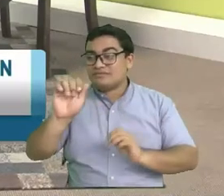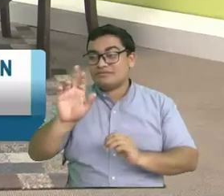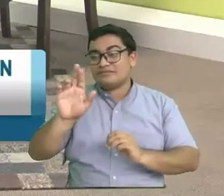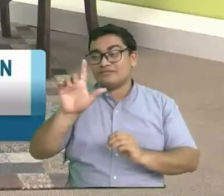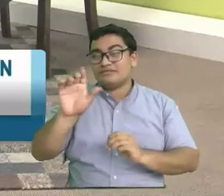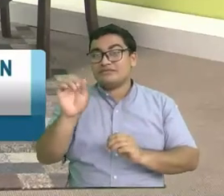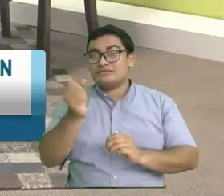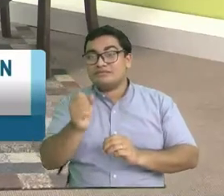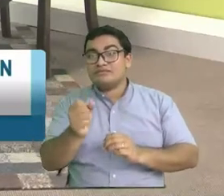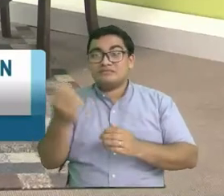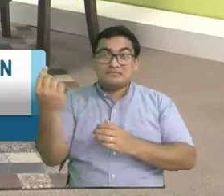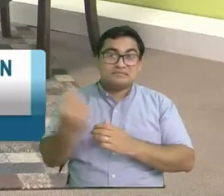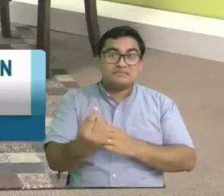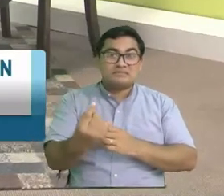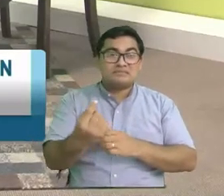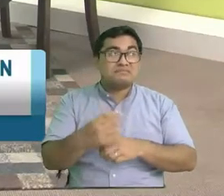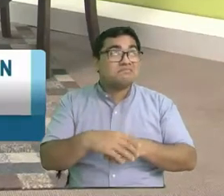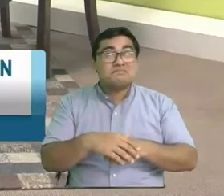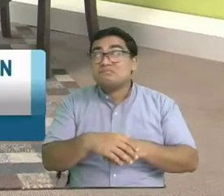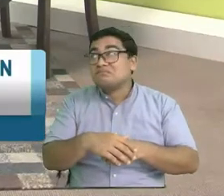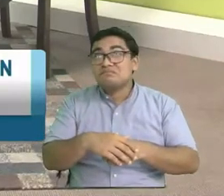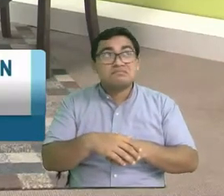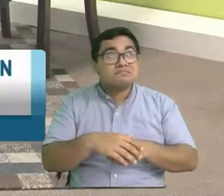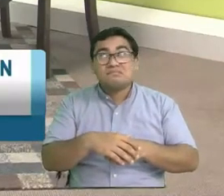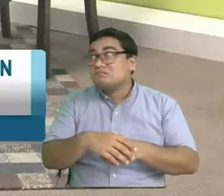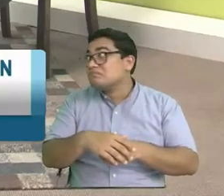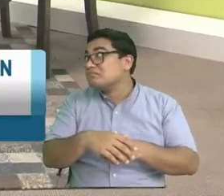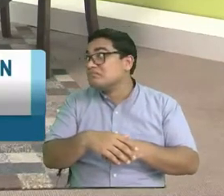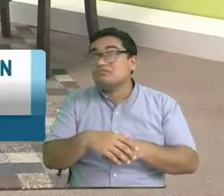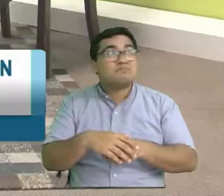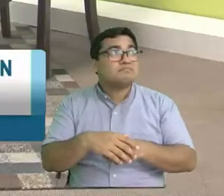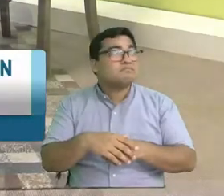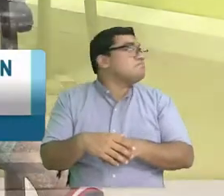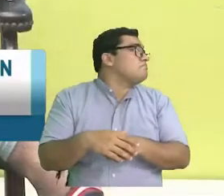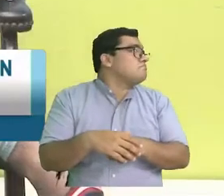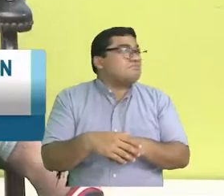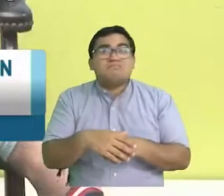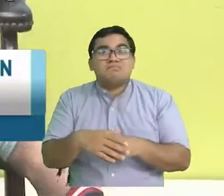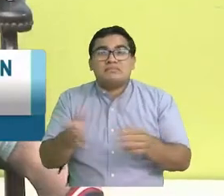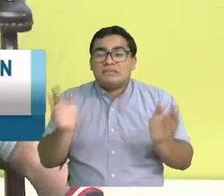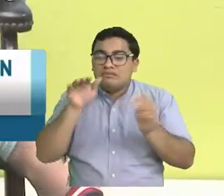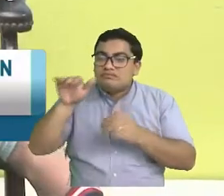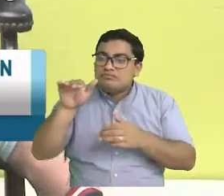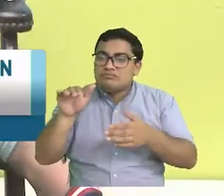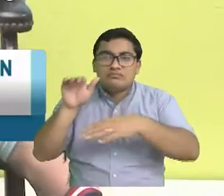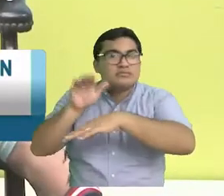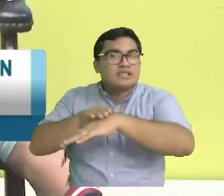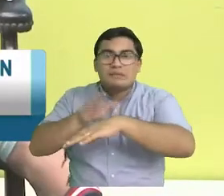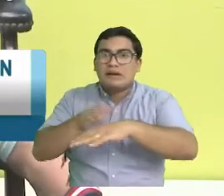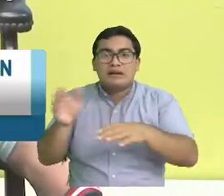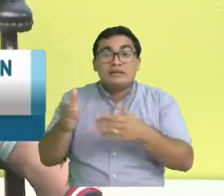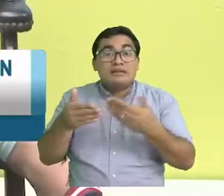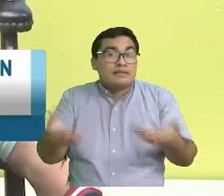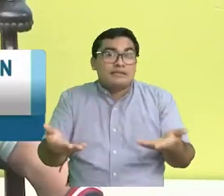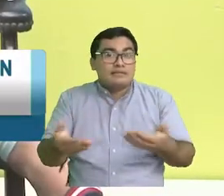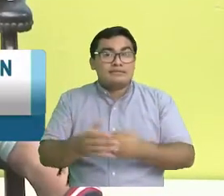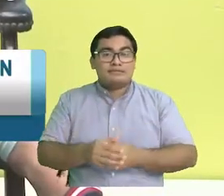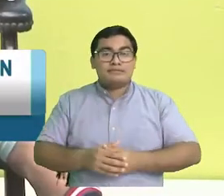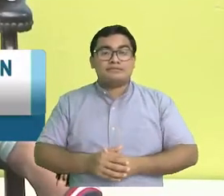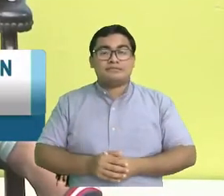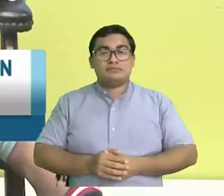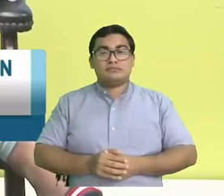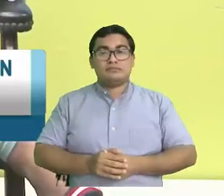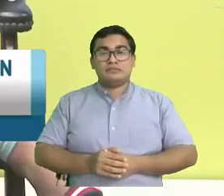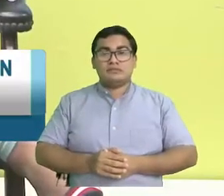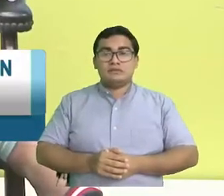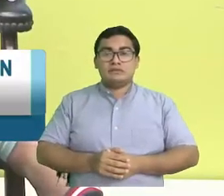la consulta, y Carlos no te ve. O Carlos aparta la cara, ¿ya? No responde. No responde, aunque te tenga de frente. Y tú